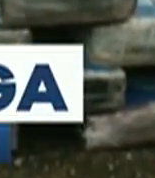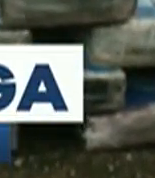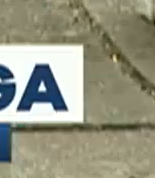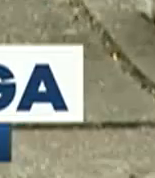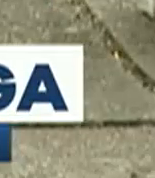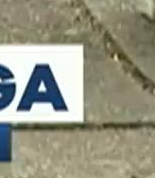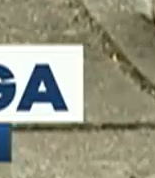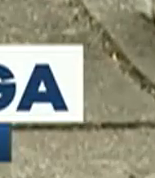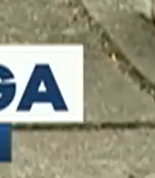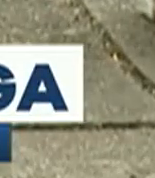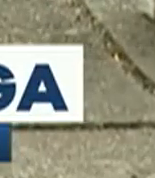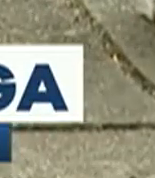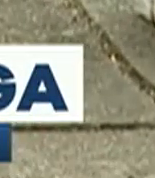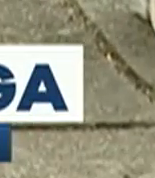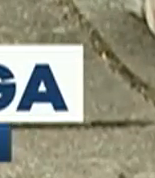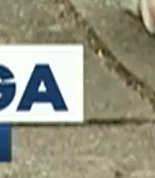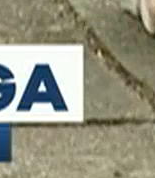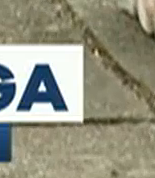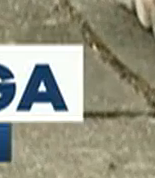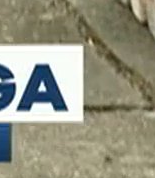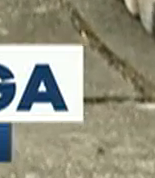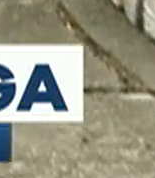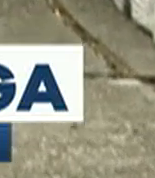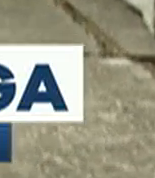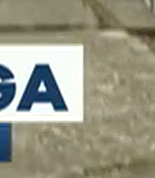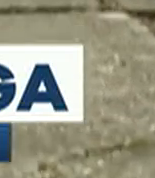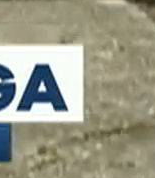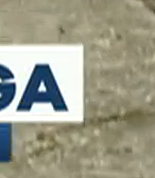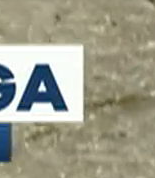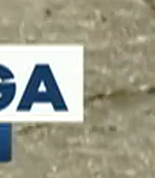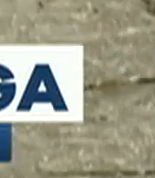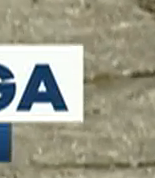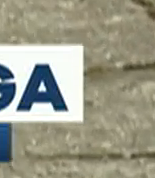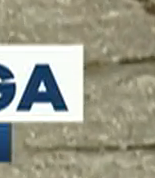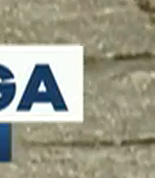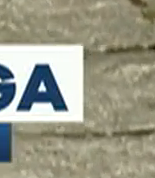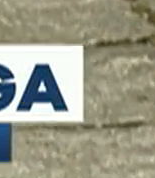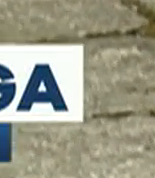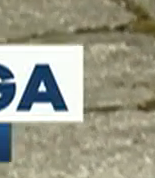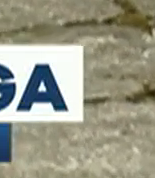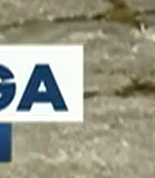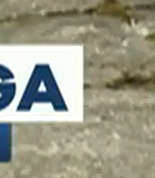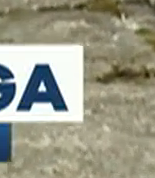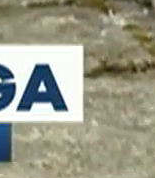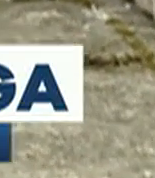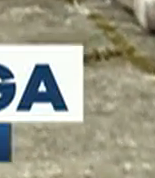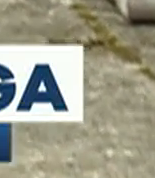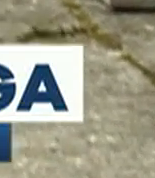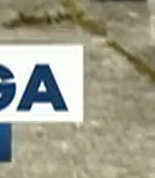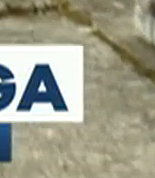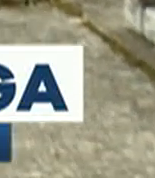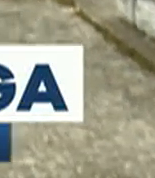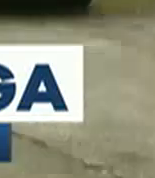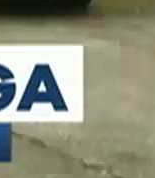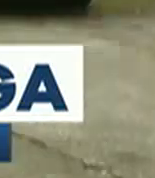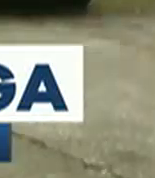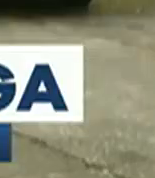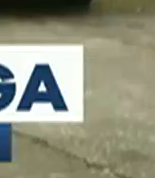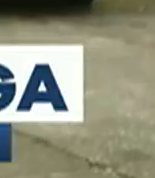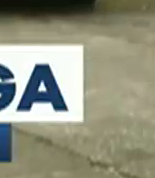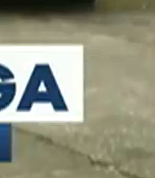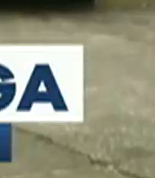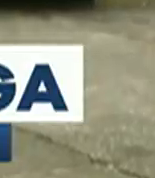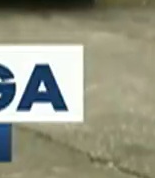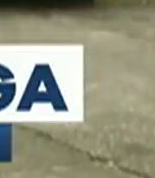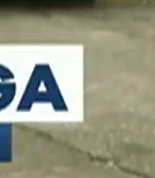de cocaína en Baeza, provincia del Napo. Este sería el decomiso más importante de droga en lo que va del año.